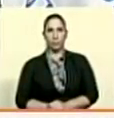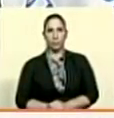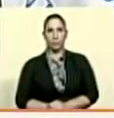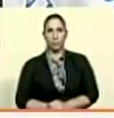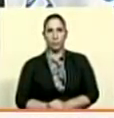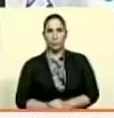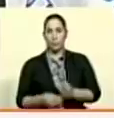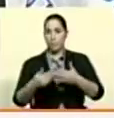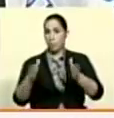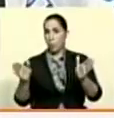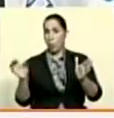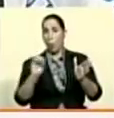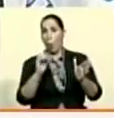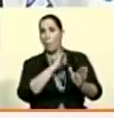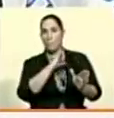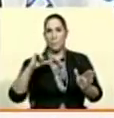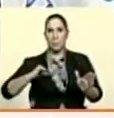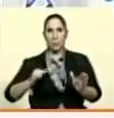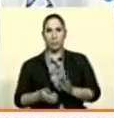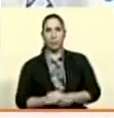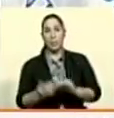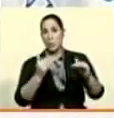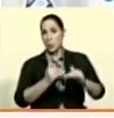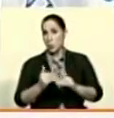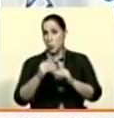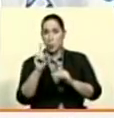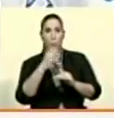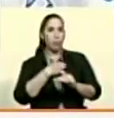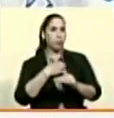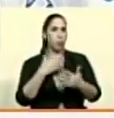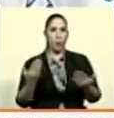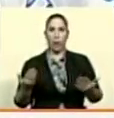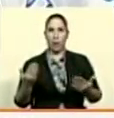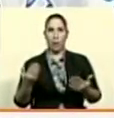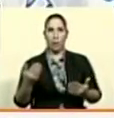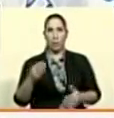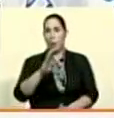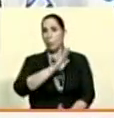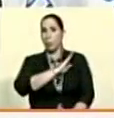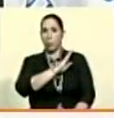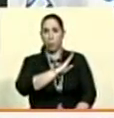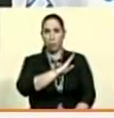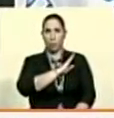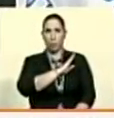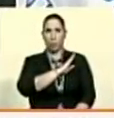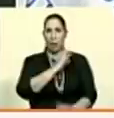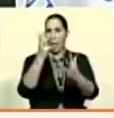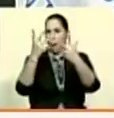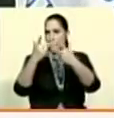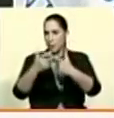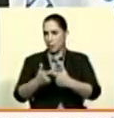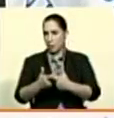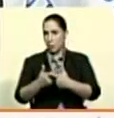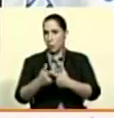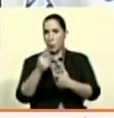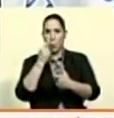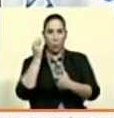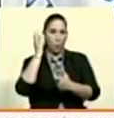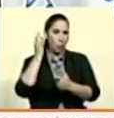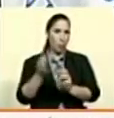público o privado. Igualmente no podrán ser propietarios o propietarias, administradores o